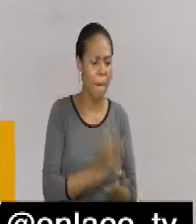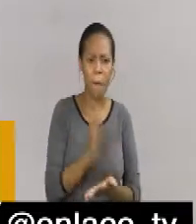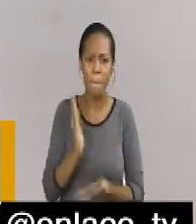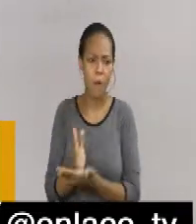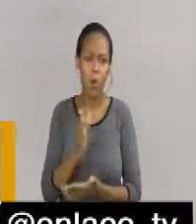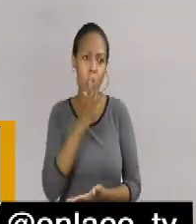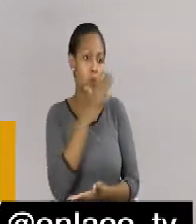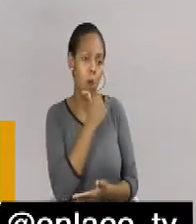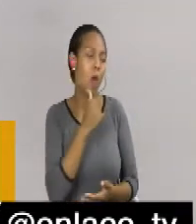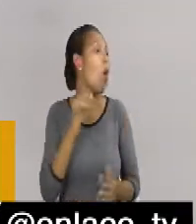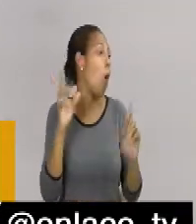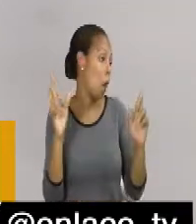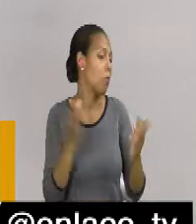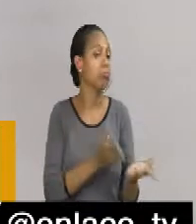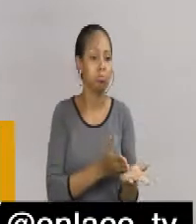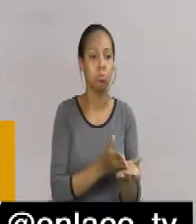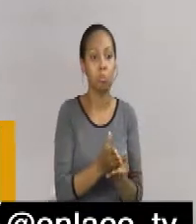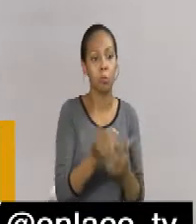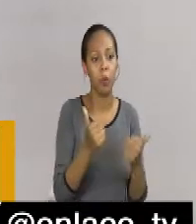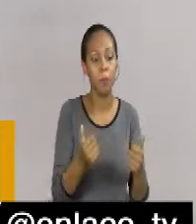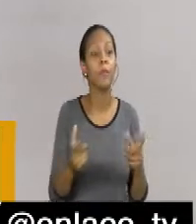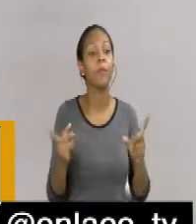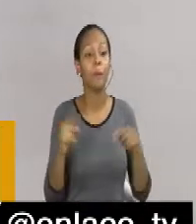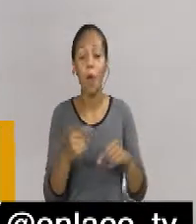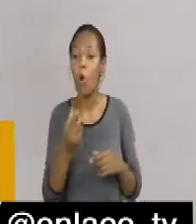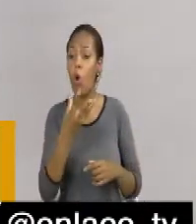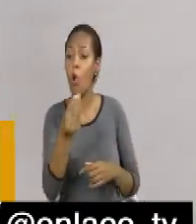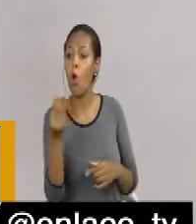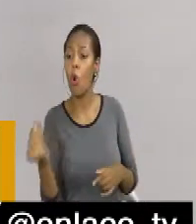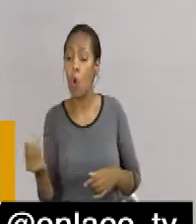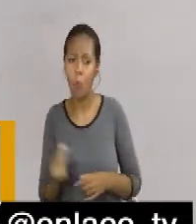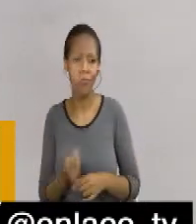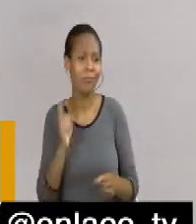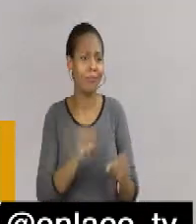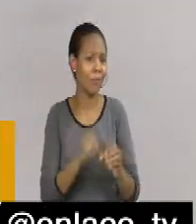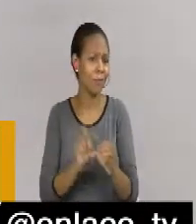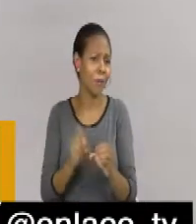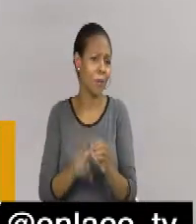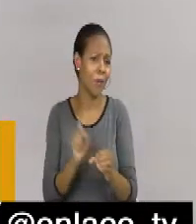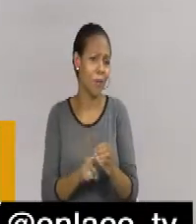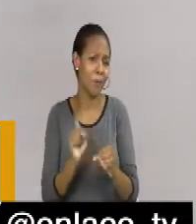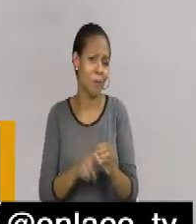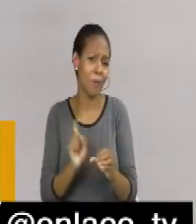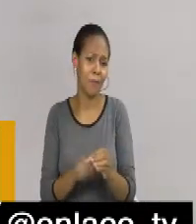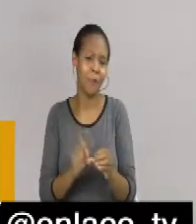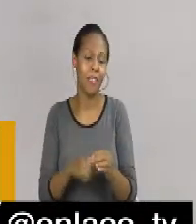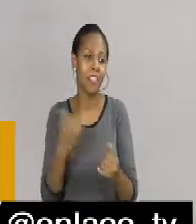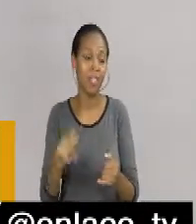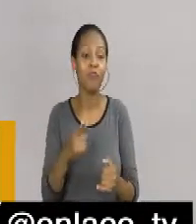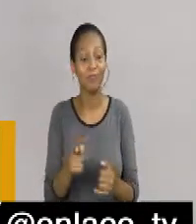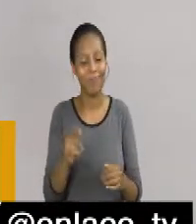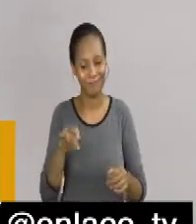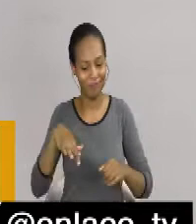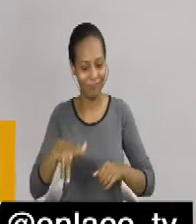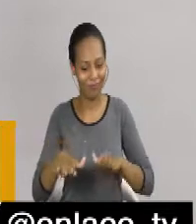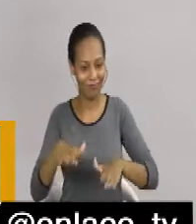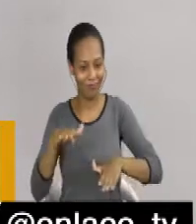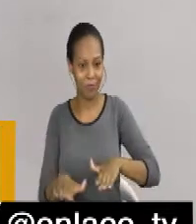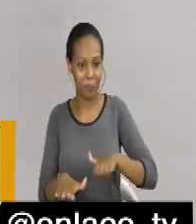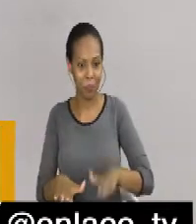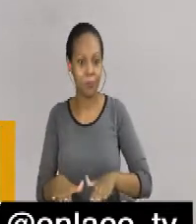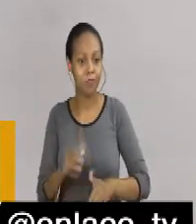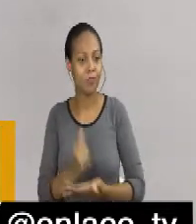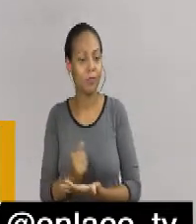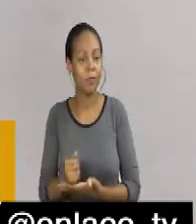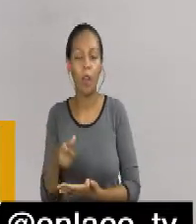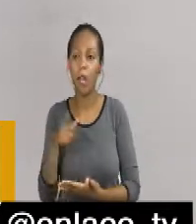seguir dando. Como hay tantos grupos inscritos, pues obviamente la registraduría en el próximo comité también nos dará más requisitos que se